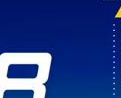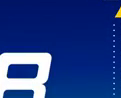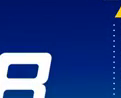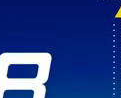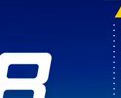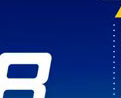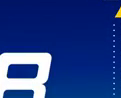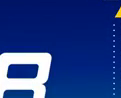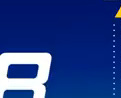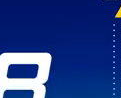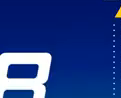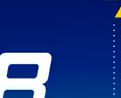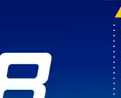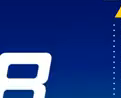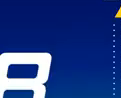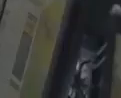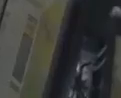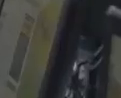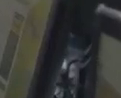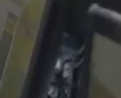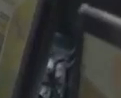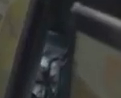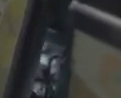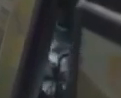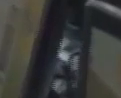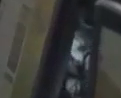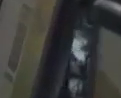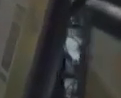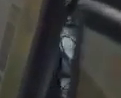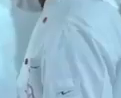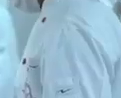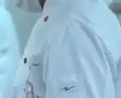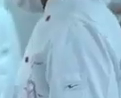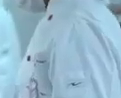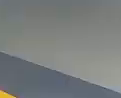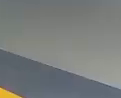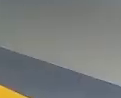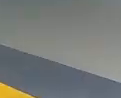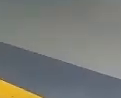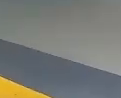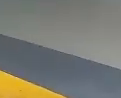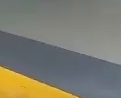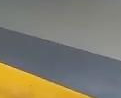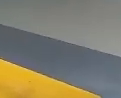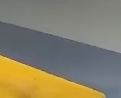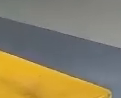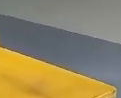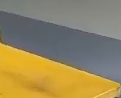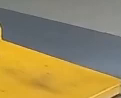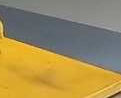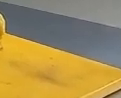pendientes de las conferencias. Bueno, Nata, no sé si quieras decir algo más.